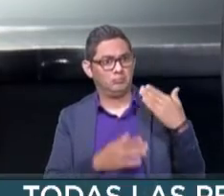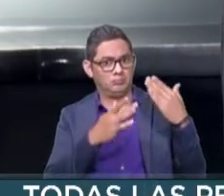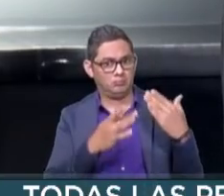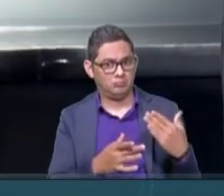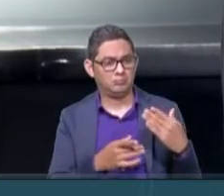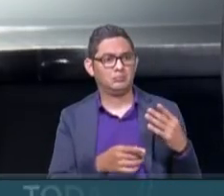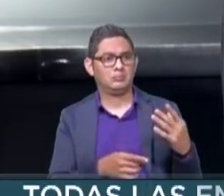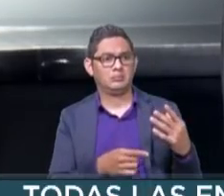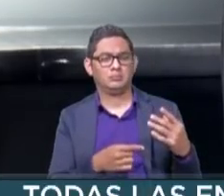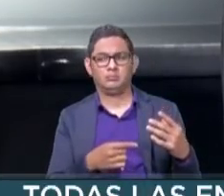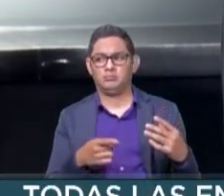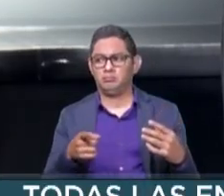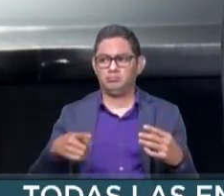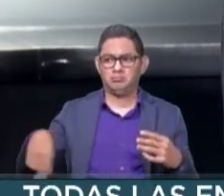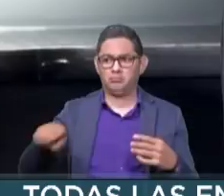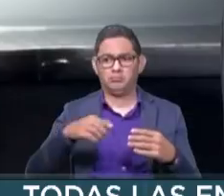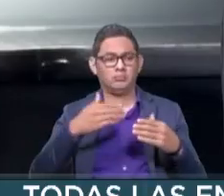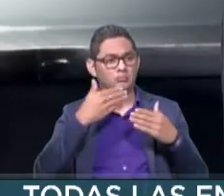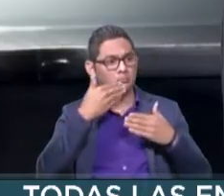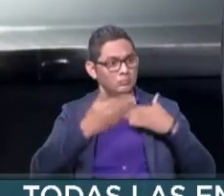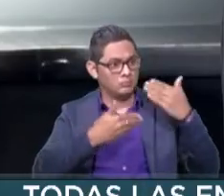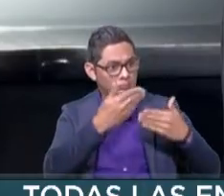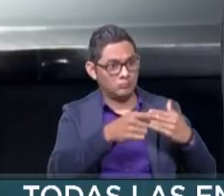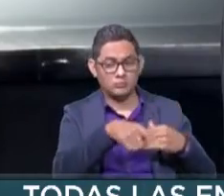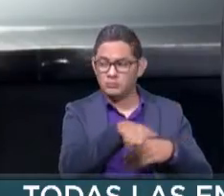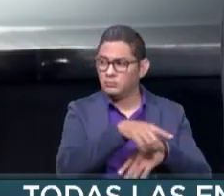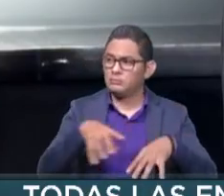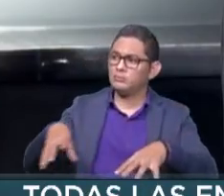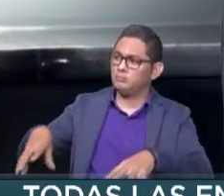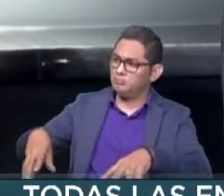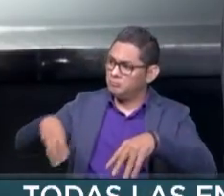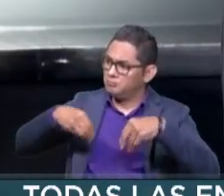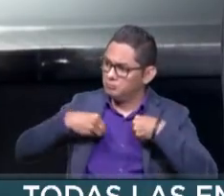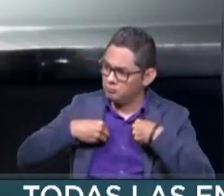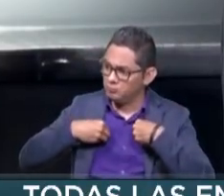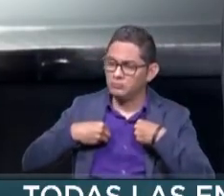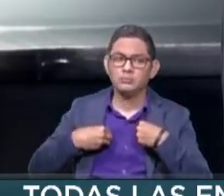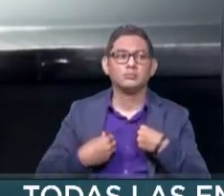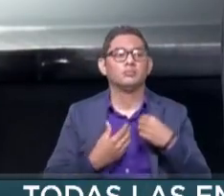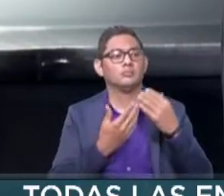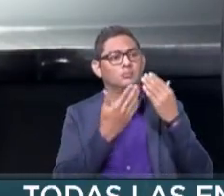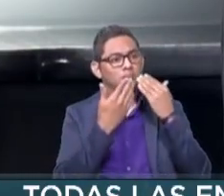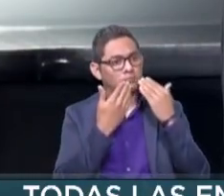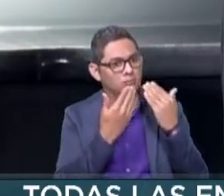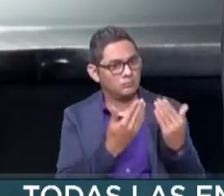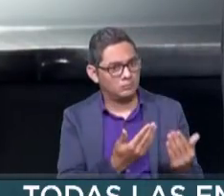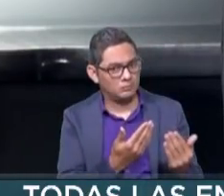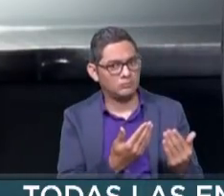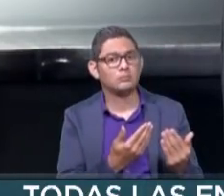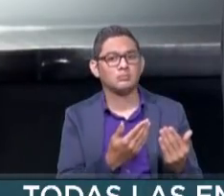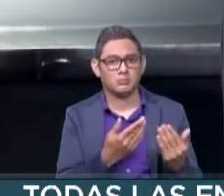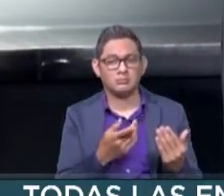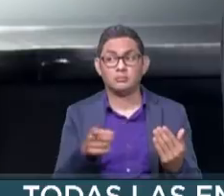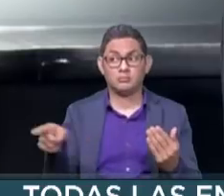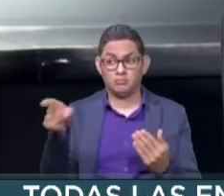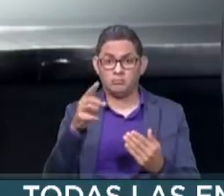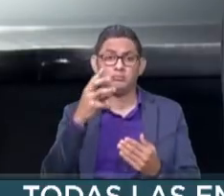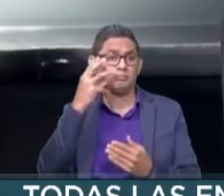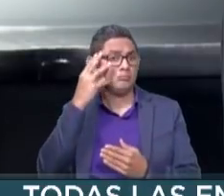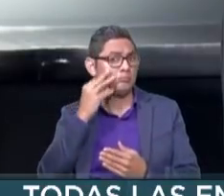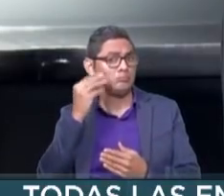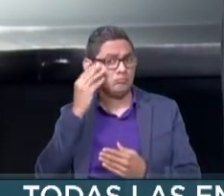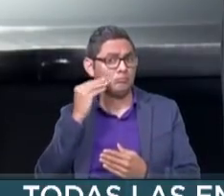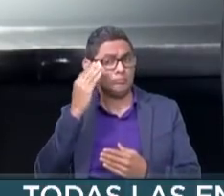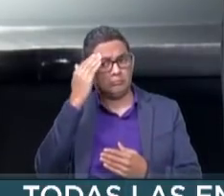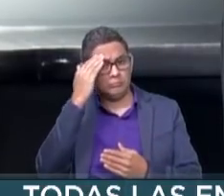puesto a las recomendaciones de la Sociedad Panameña de Obstetricia y Ginecología y por tomar en cuenta a los entes técnicos para